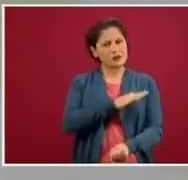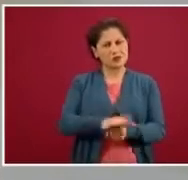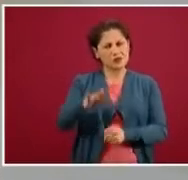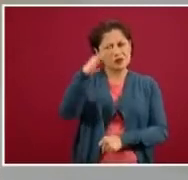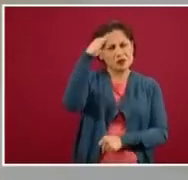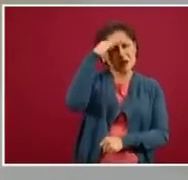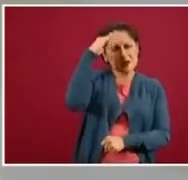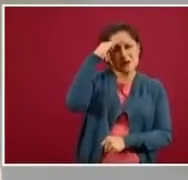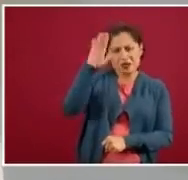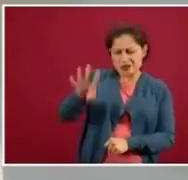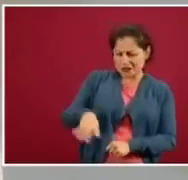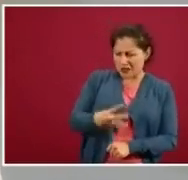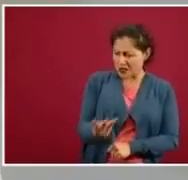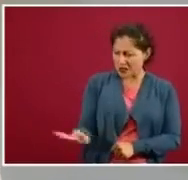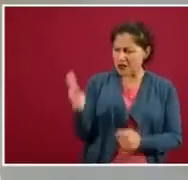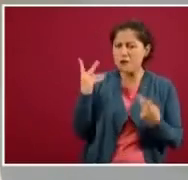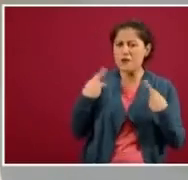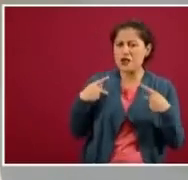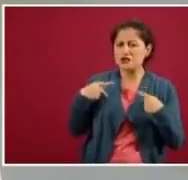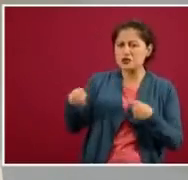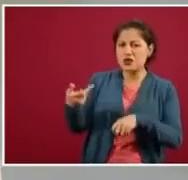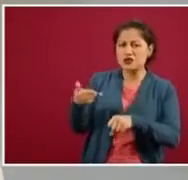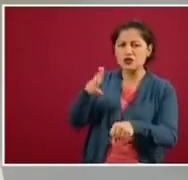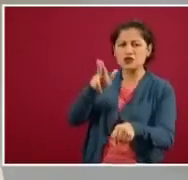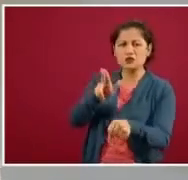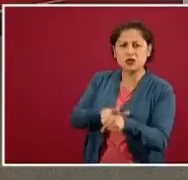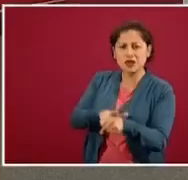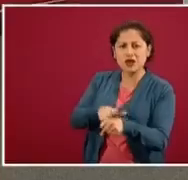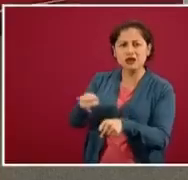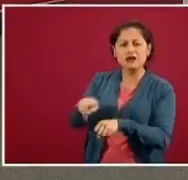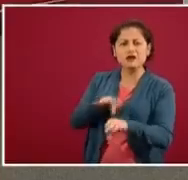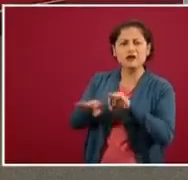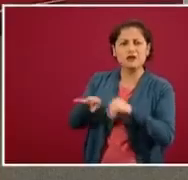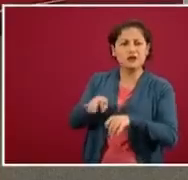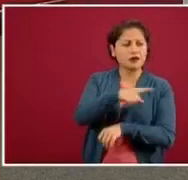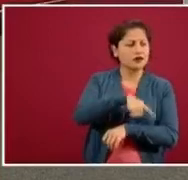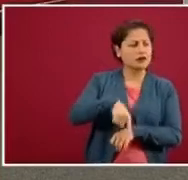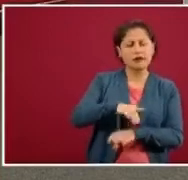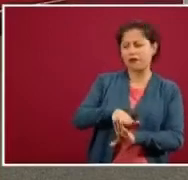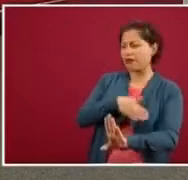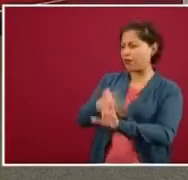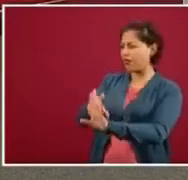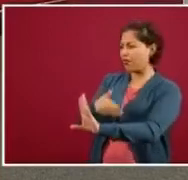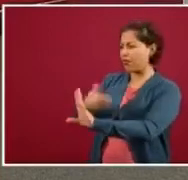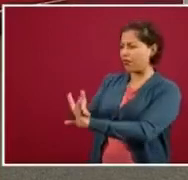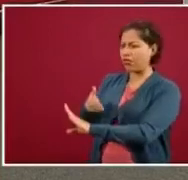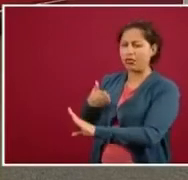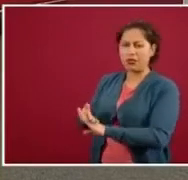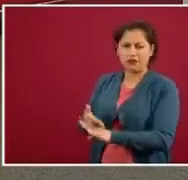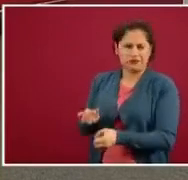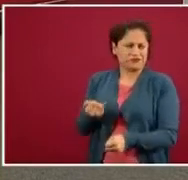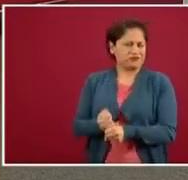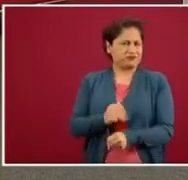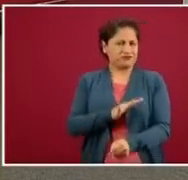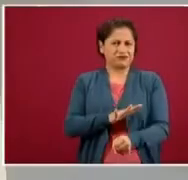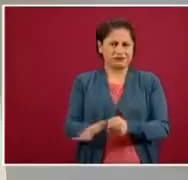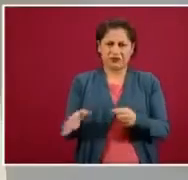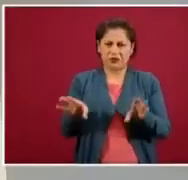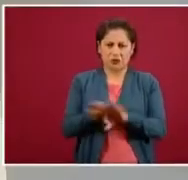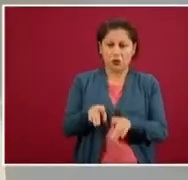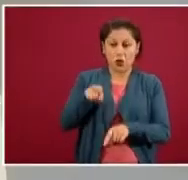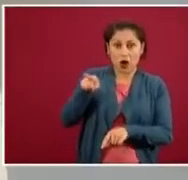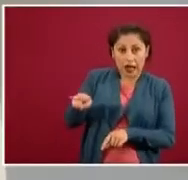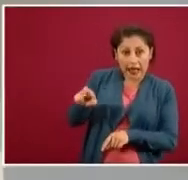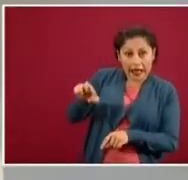del personal de salud que está precisamente para protegerle a esa persona y a cualquier otra persona en este país.